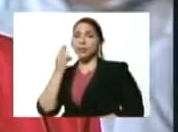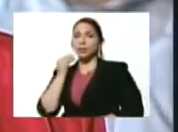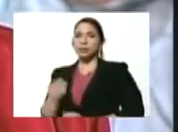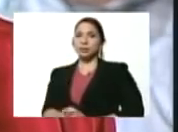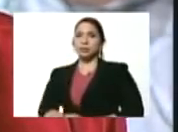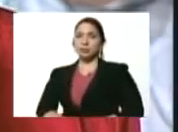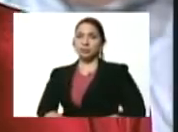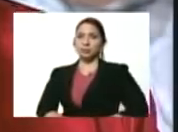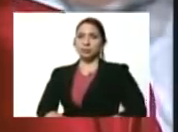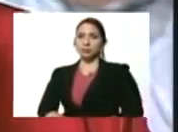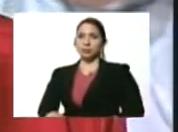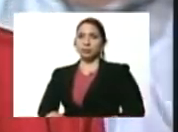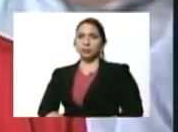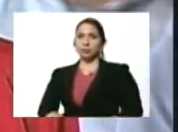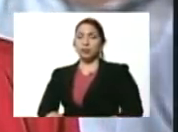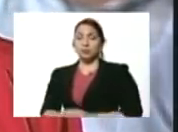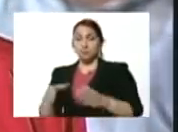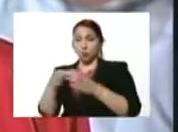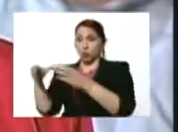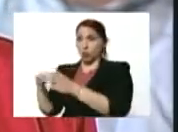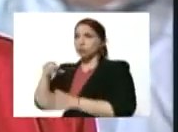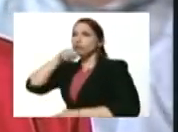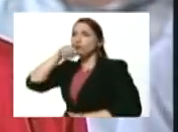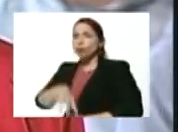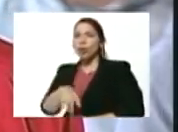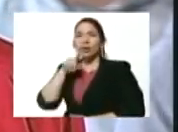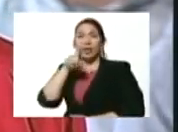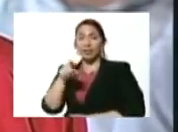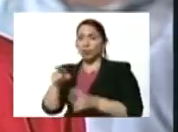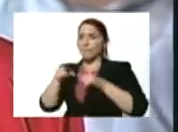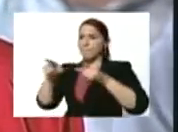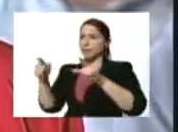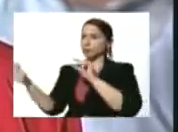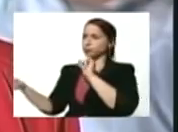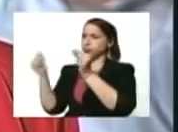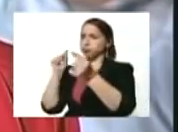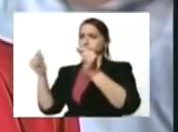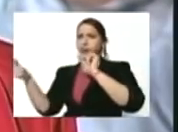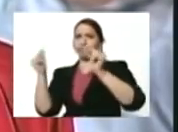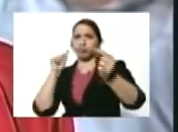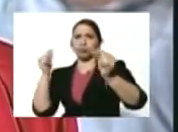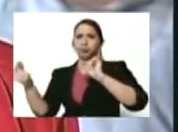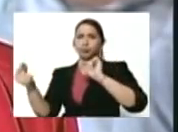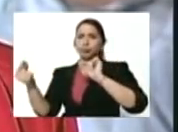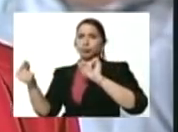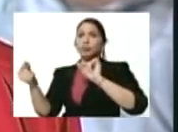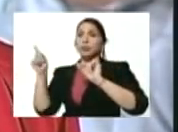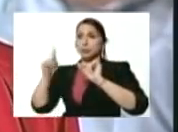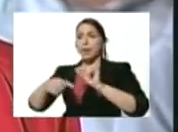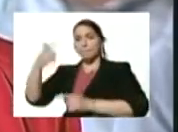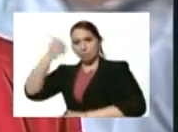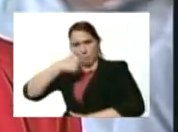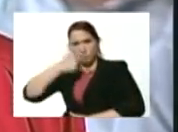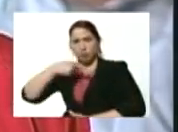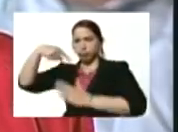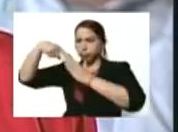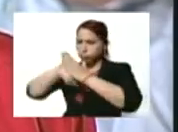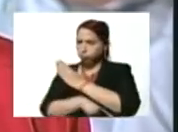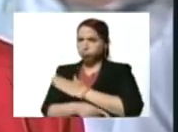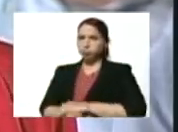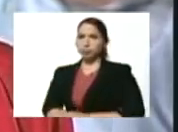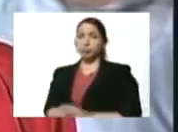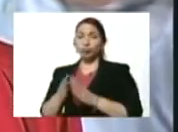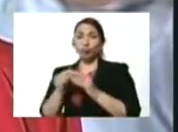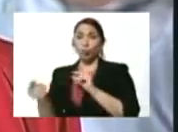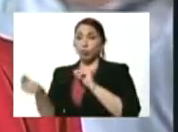del Congreso del Bloque Histórico. Esos han sido espacios de discusión, han sido espacios de debates sinceros, profundos. Todos